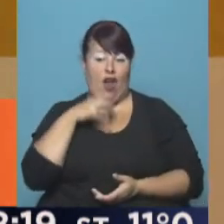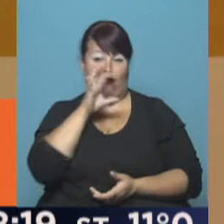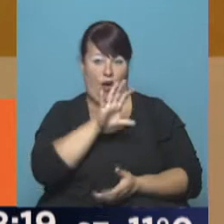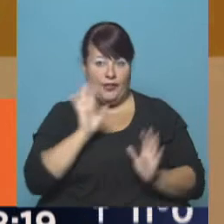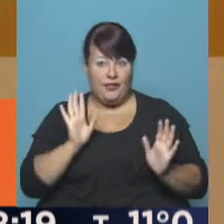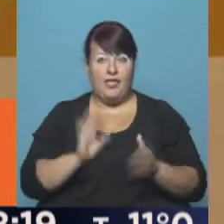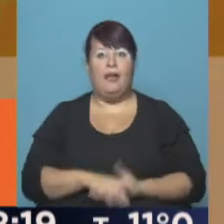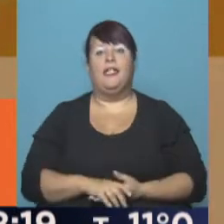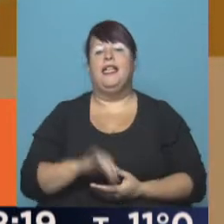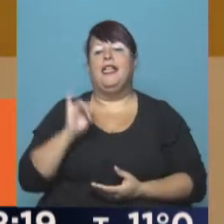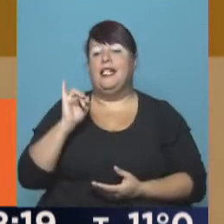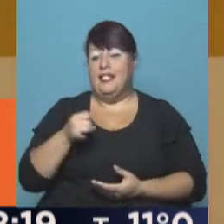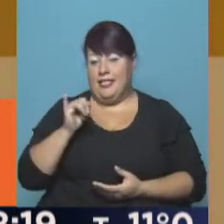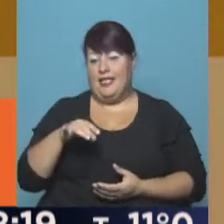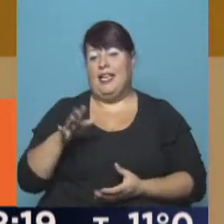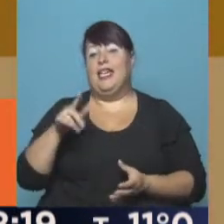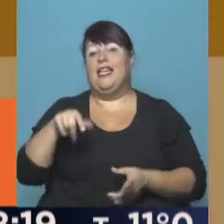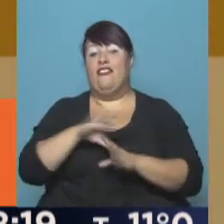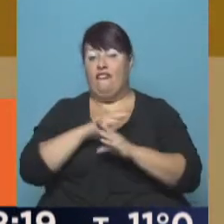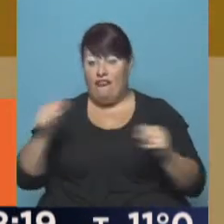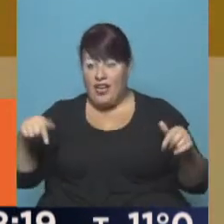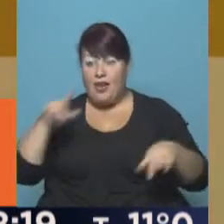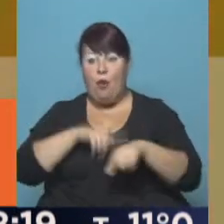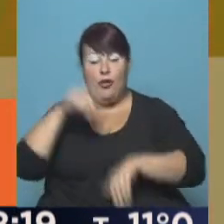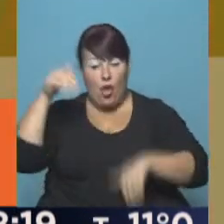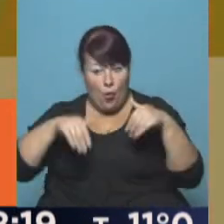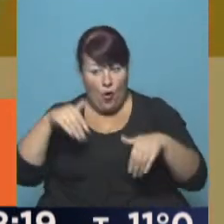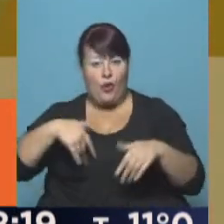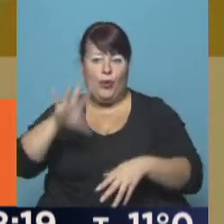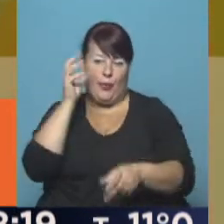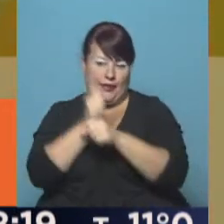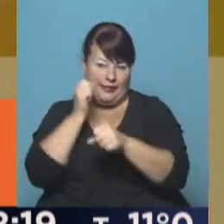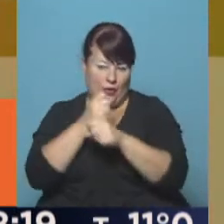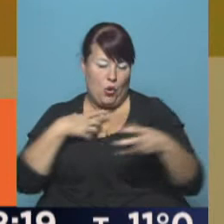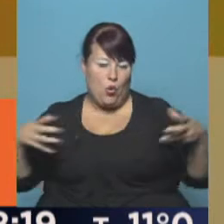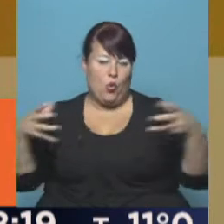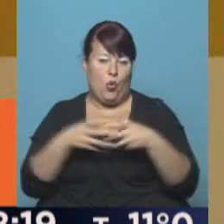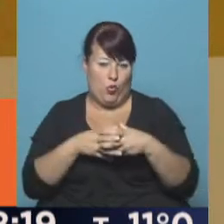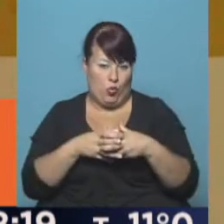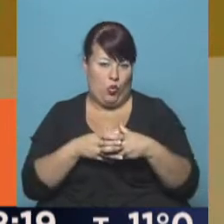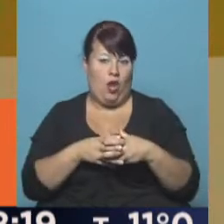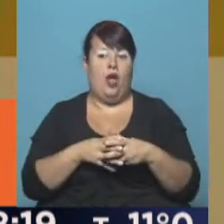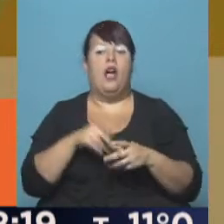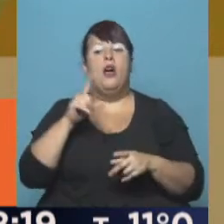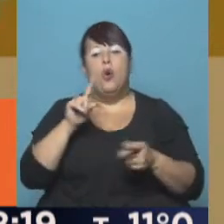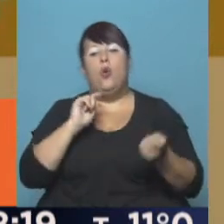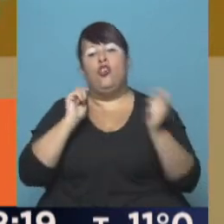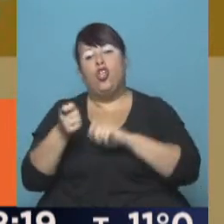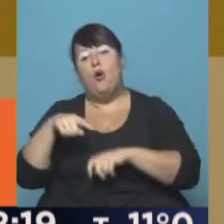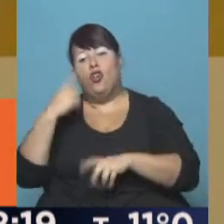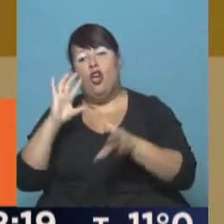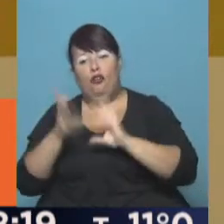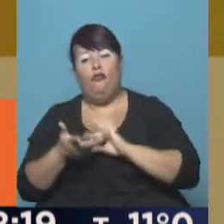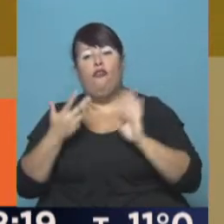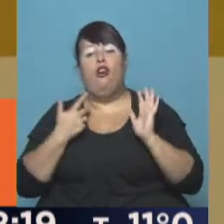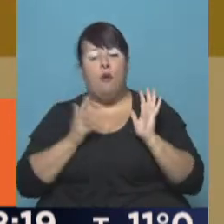sin duda que sortea de esta instancia electoral vamos a trabajar todos en conjunto hay una alternativa que es